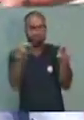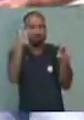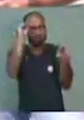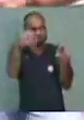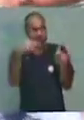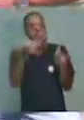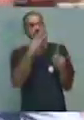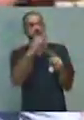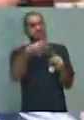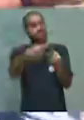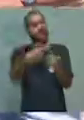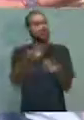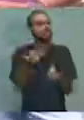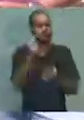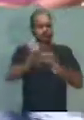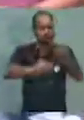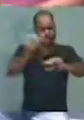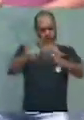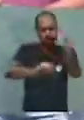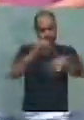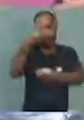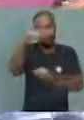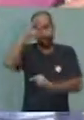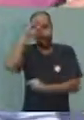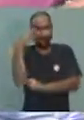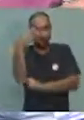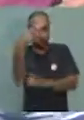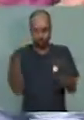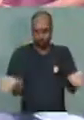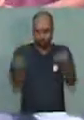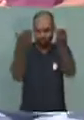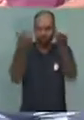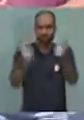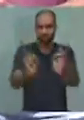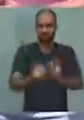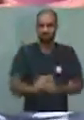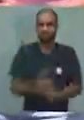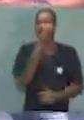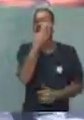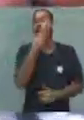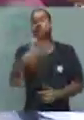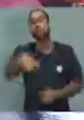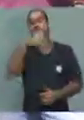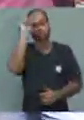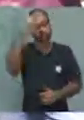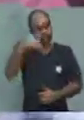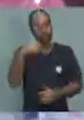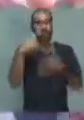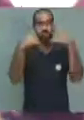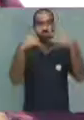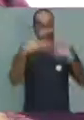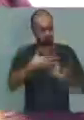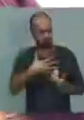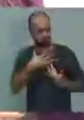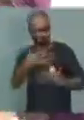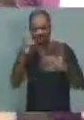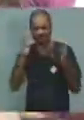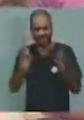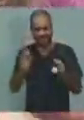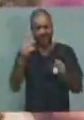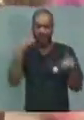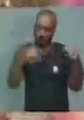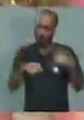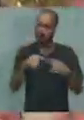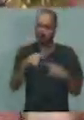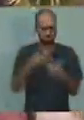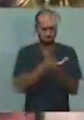excelentes que junto a jóvenes talentosos llevan el futuro de nuestro país en la ciencia cubana. La juventud cubana siempre ha sido proa en momentos esenciales de la